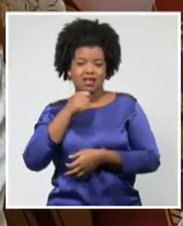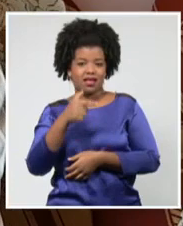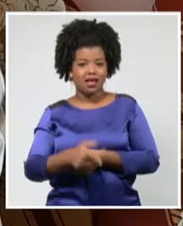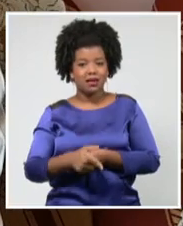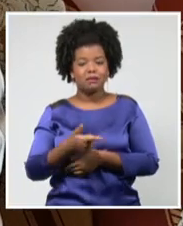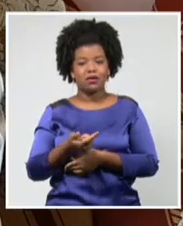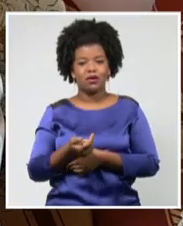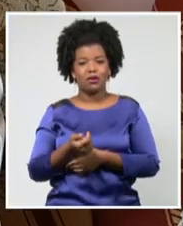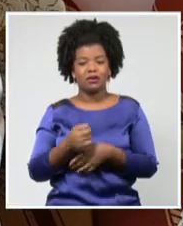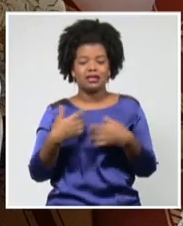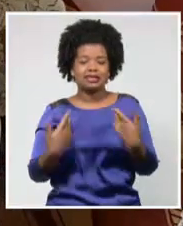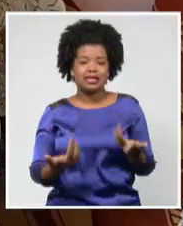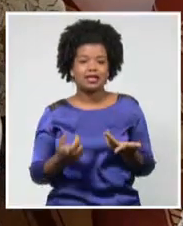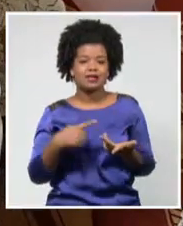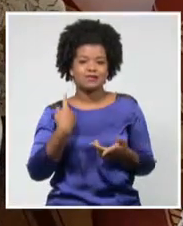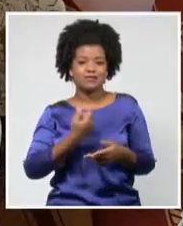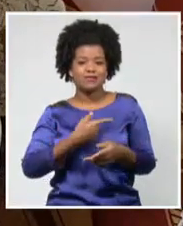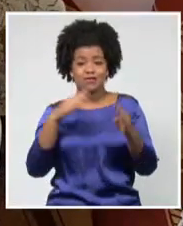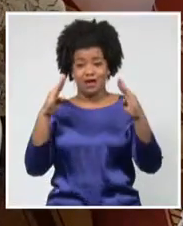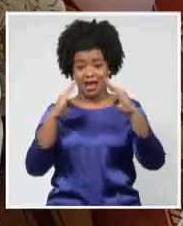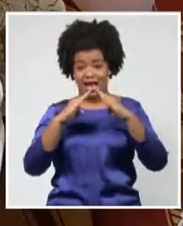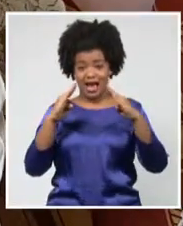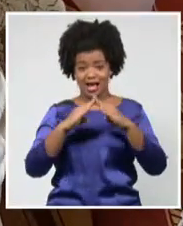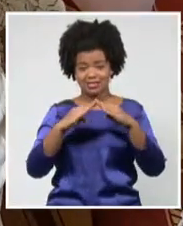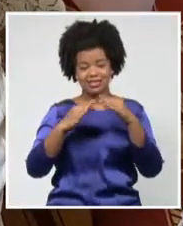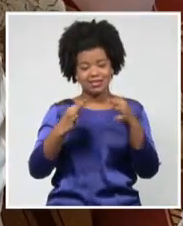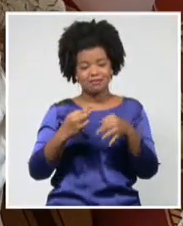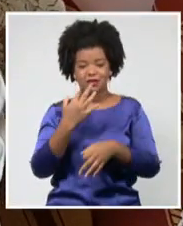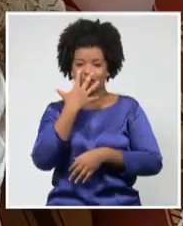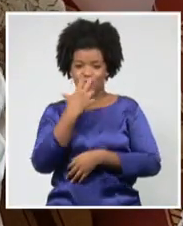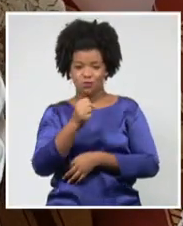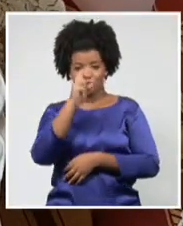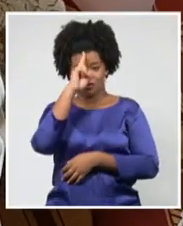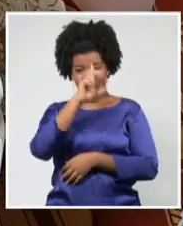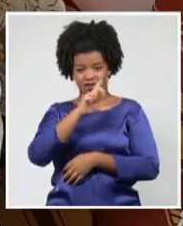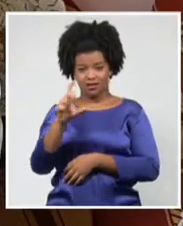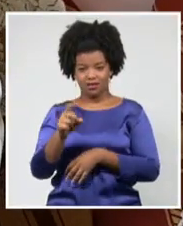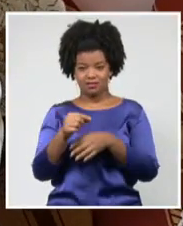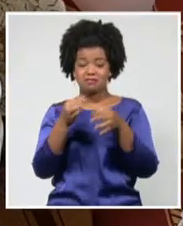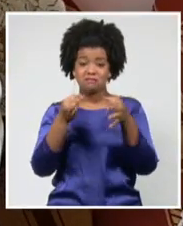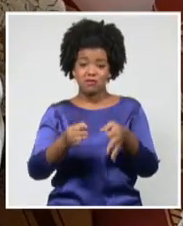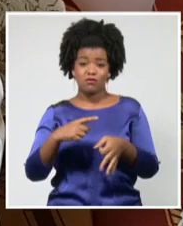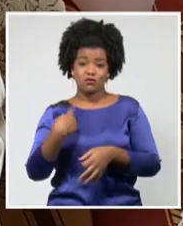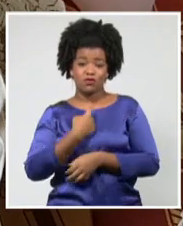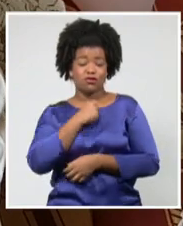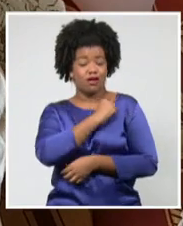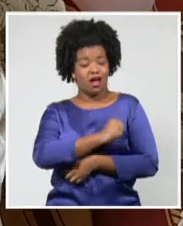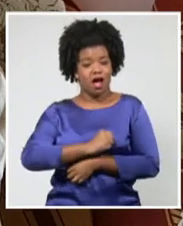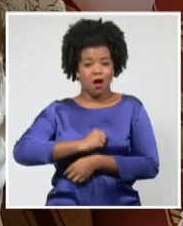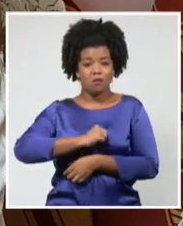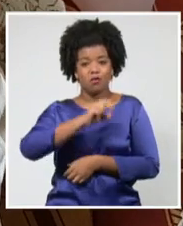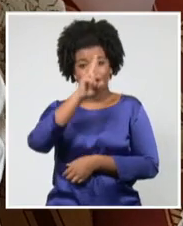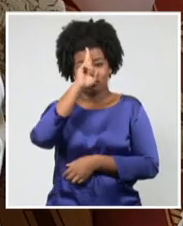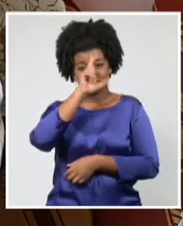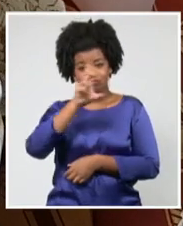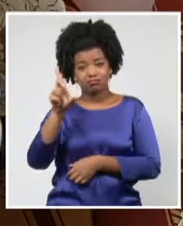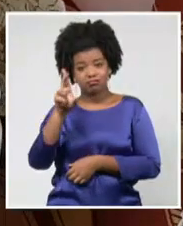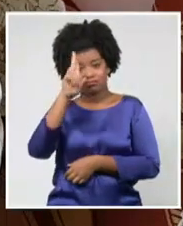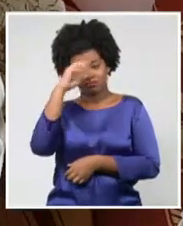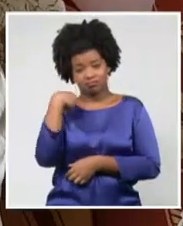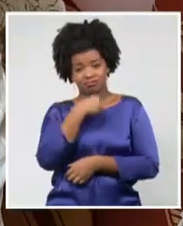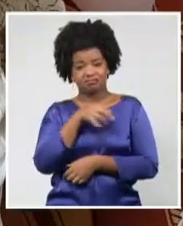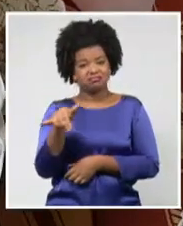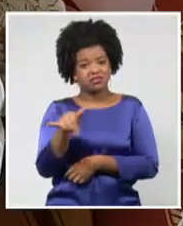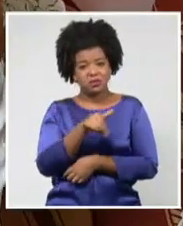de lo que era lo que veíamos en casa, siempre hemos visto esto. Y creo que eso fue lo que nos hizo amar la profesión y lo que nos hizo que llegáramos por ese